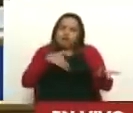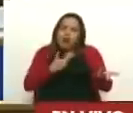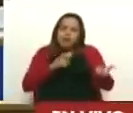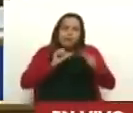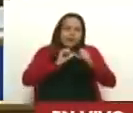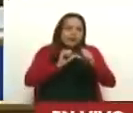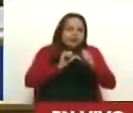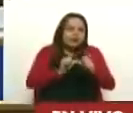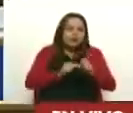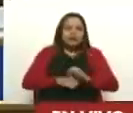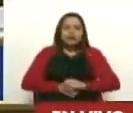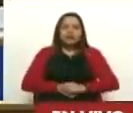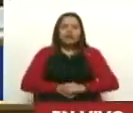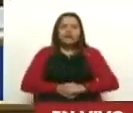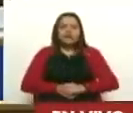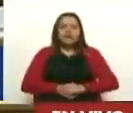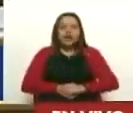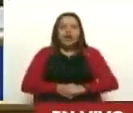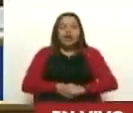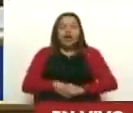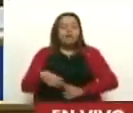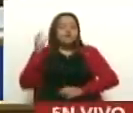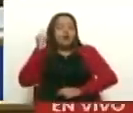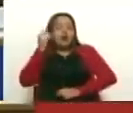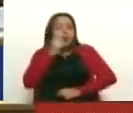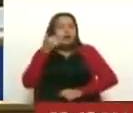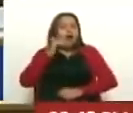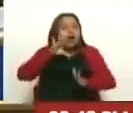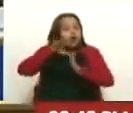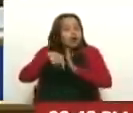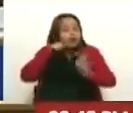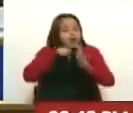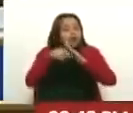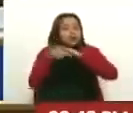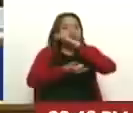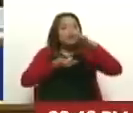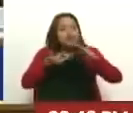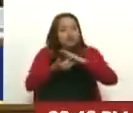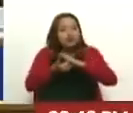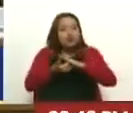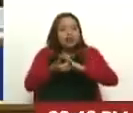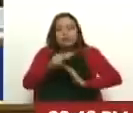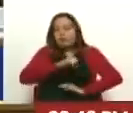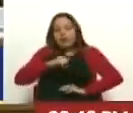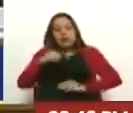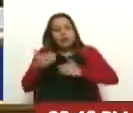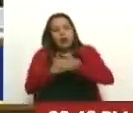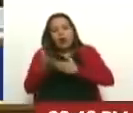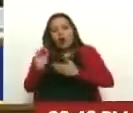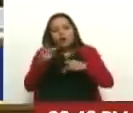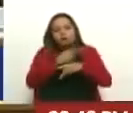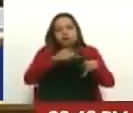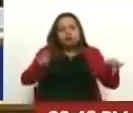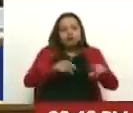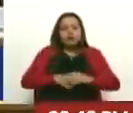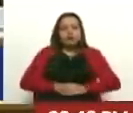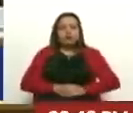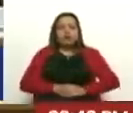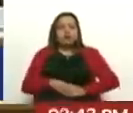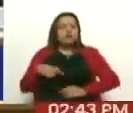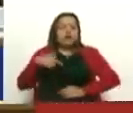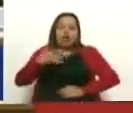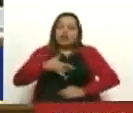personas pertenecientes al sector privado, que son corruptos y corruptas también, no solamente los funcionarios públicos. Yo me siento muy